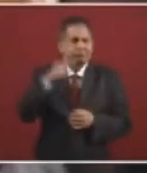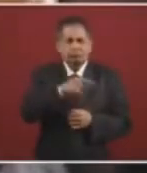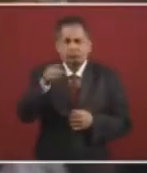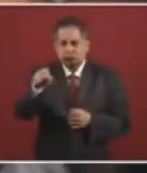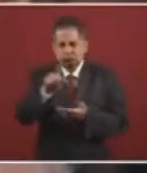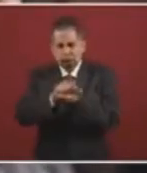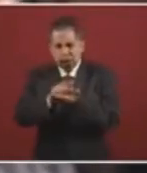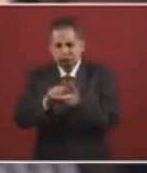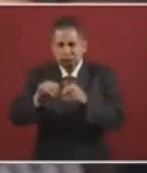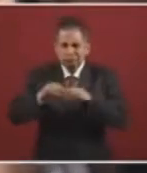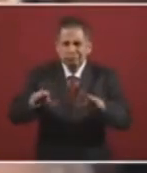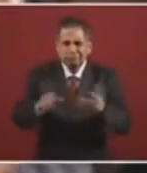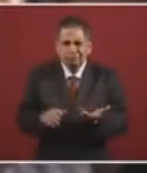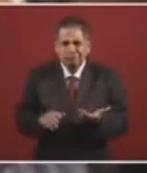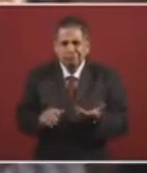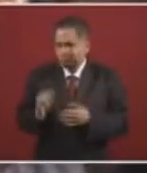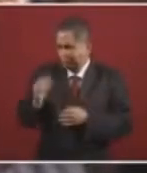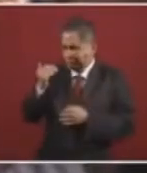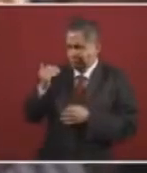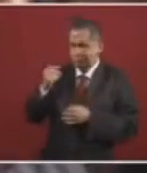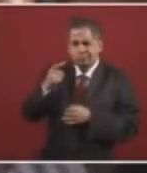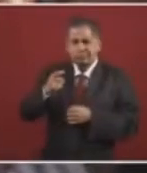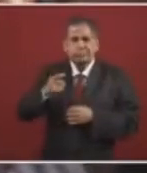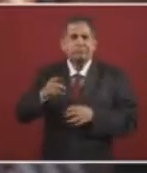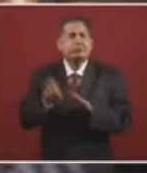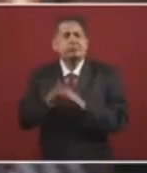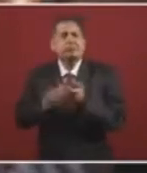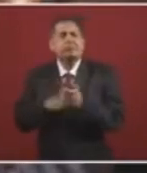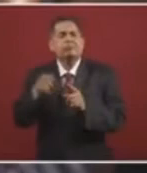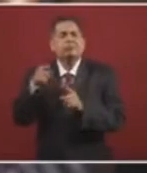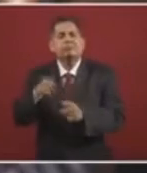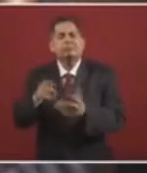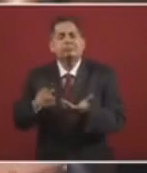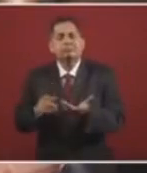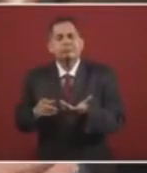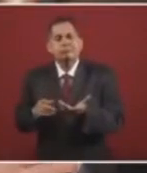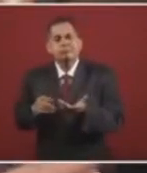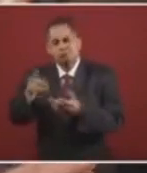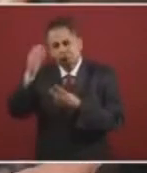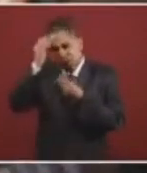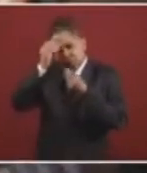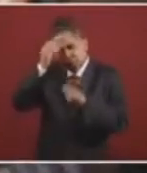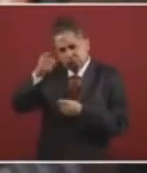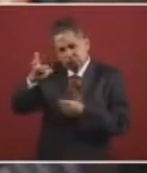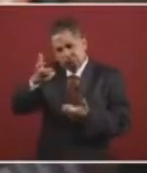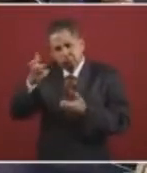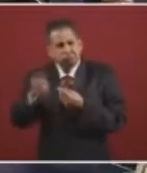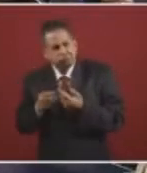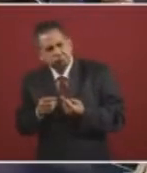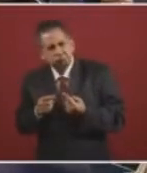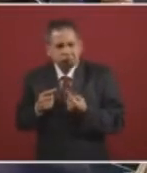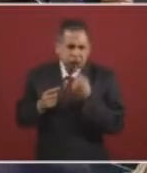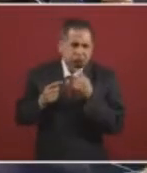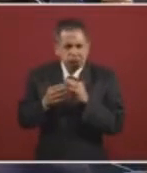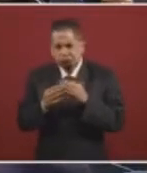tuiteó este fin de semana a propósito de una reflexión que usted hizo de